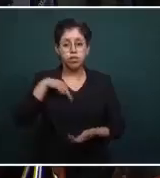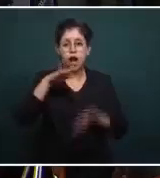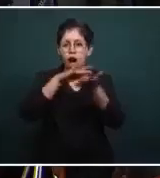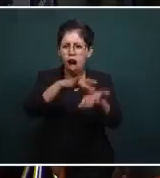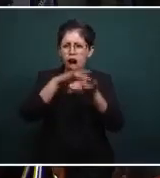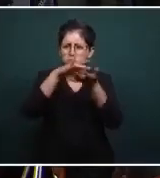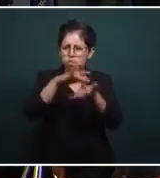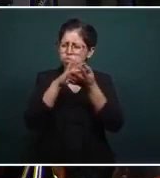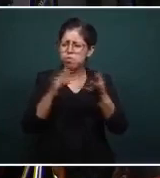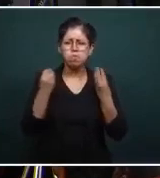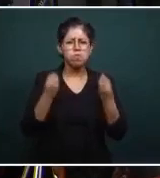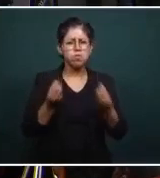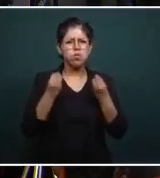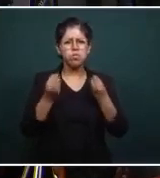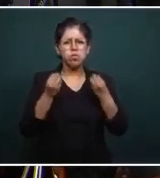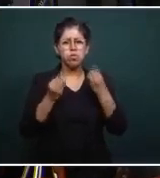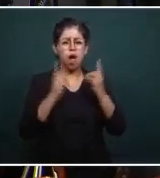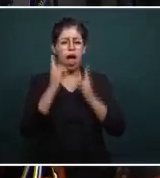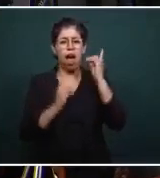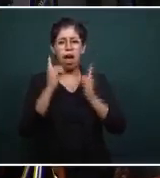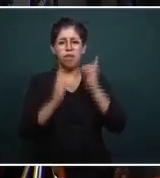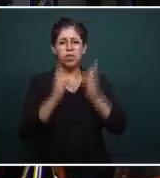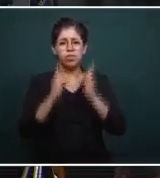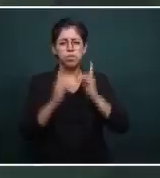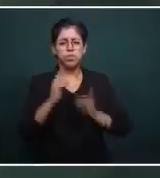apoyar mucho más al deporte.